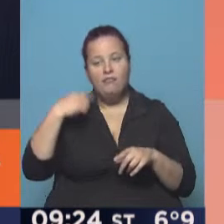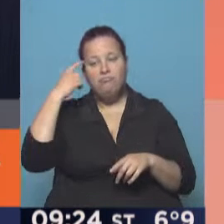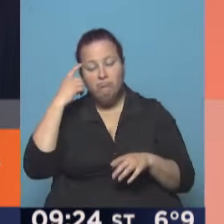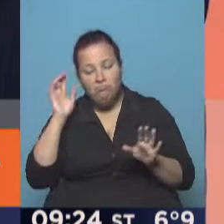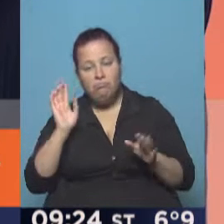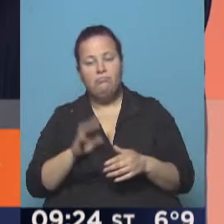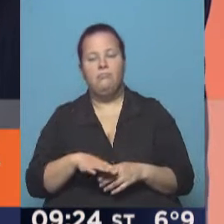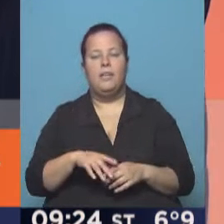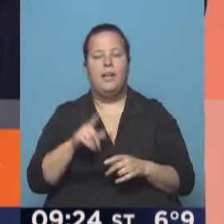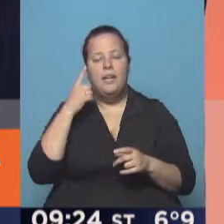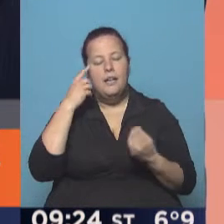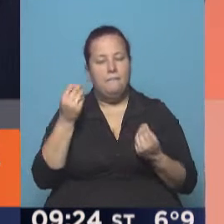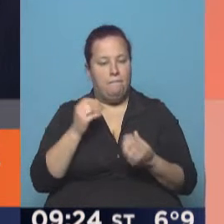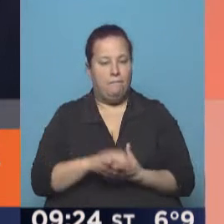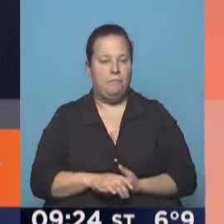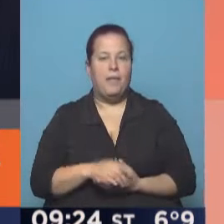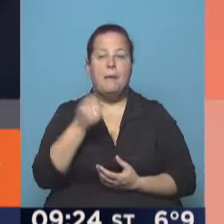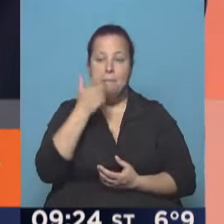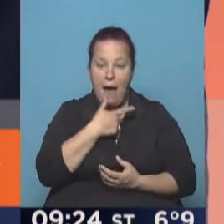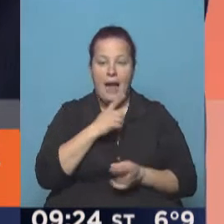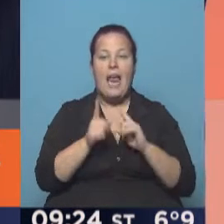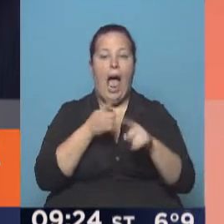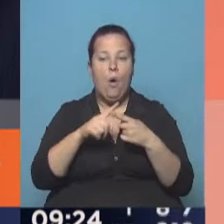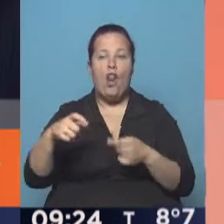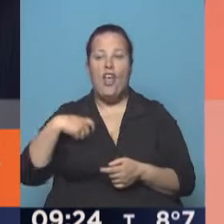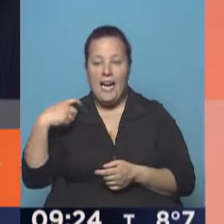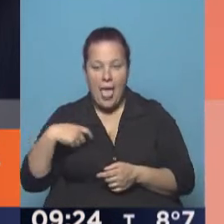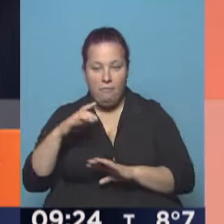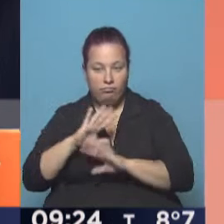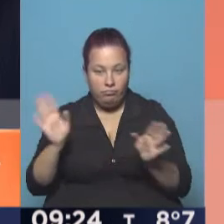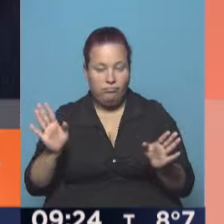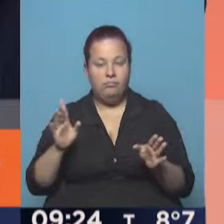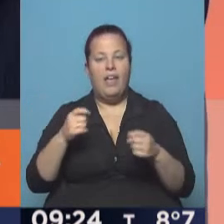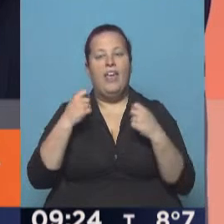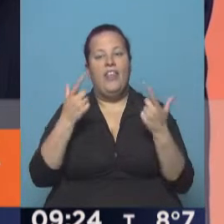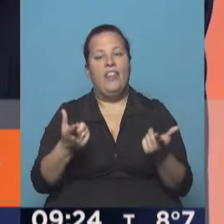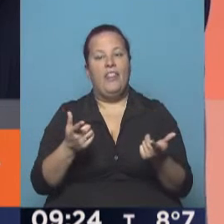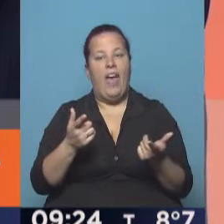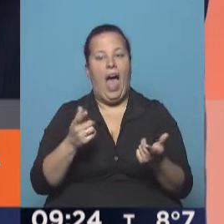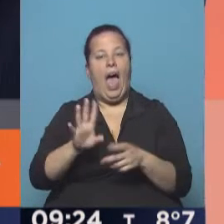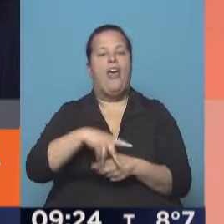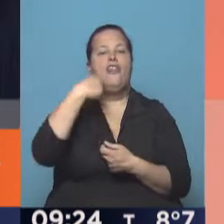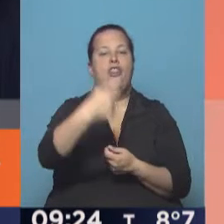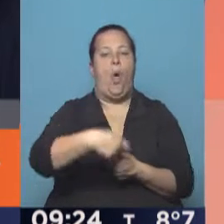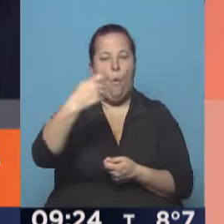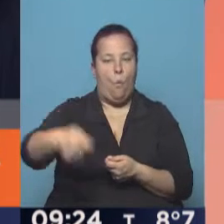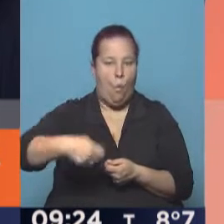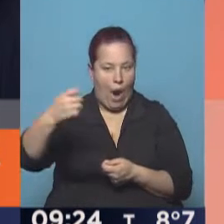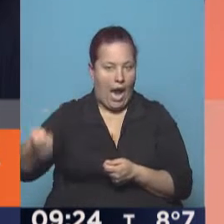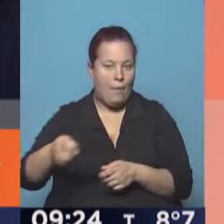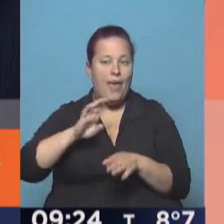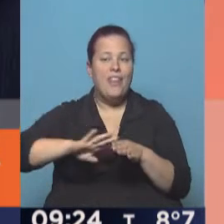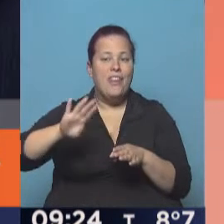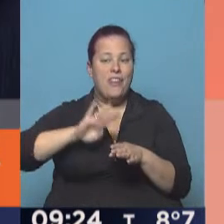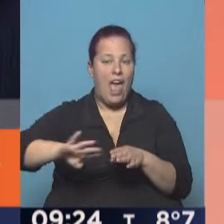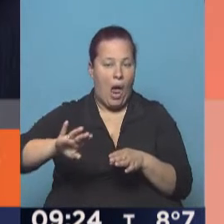pensar y hacer una lectura que Mauricio Macri acordó con los gremios y genera esta devolución de deuda